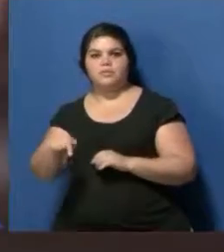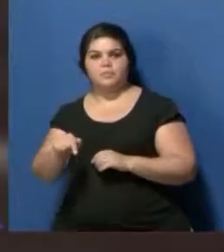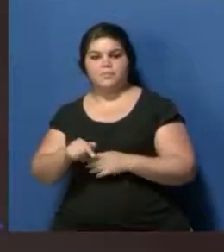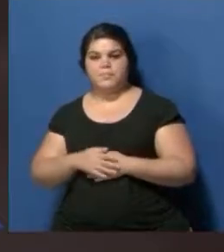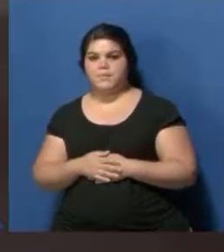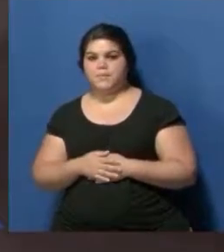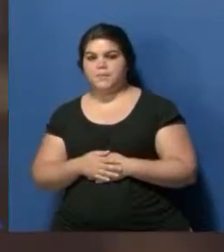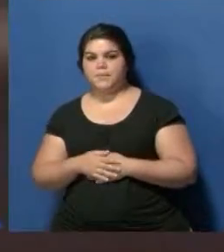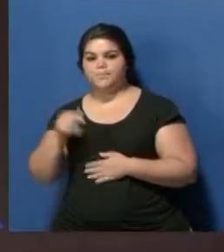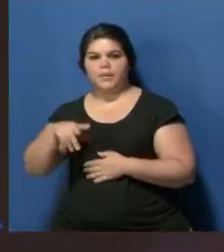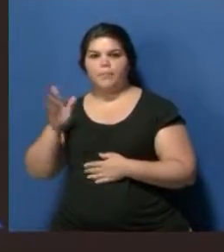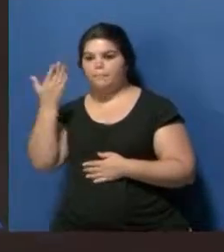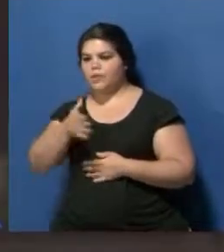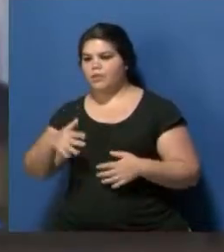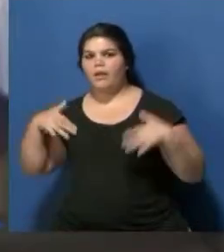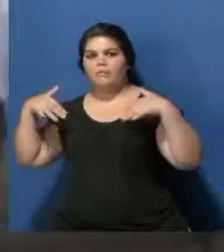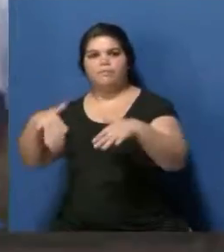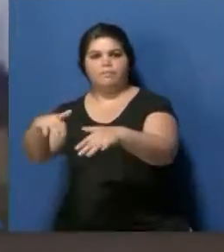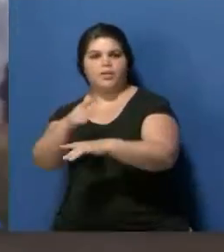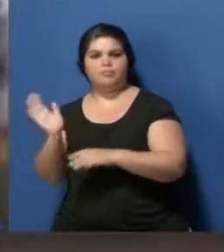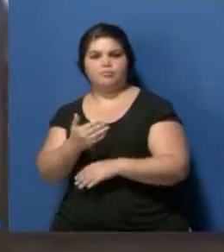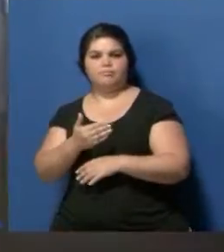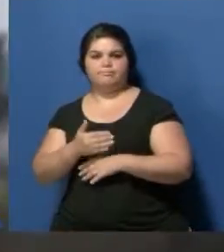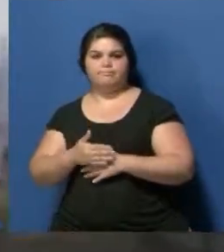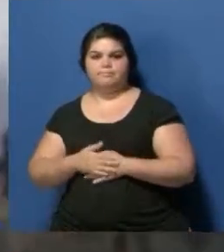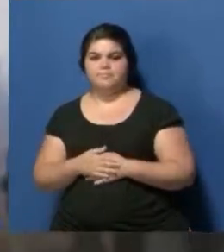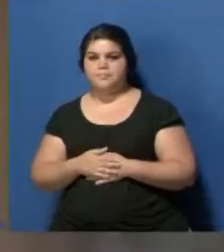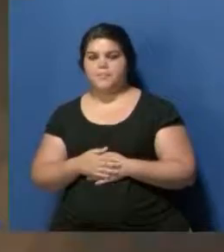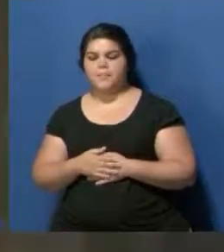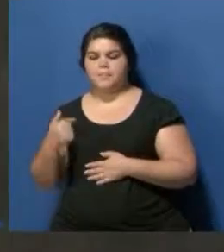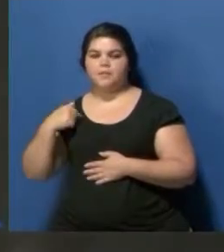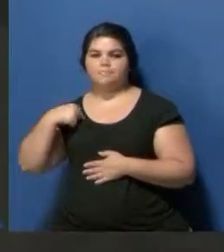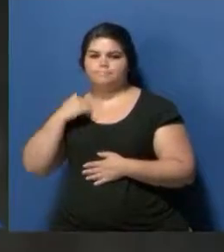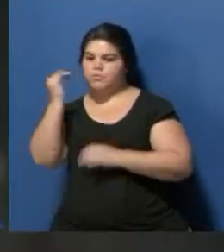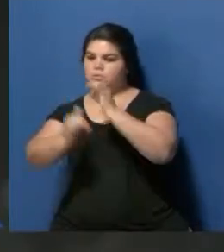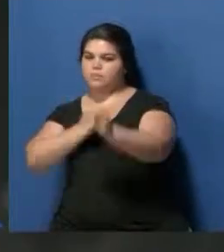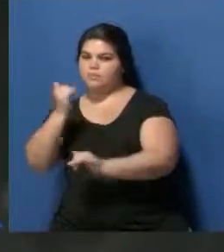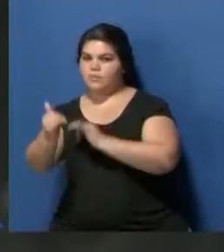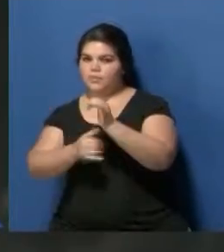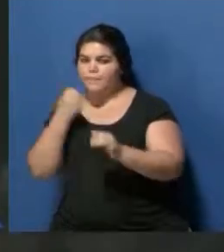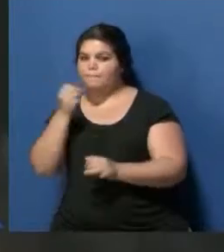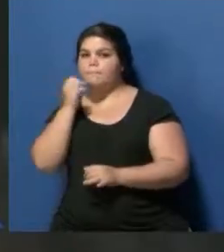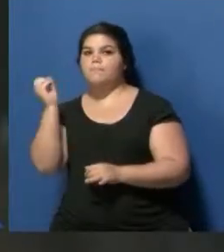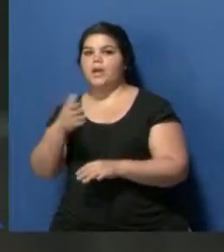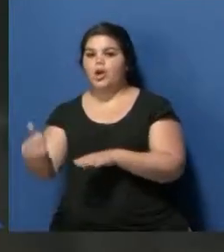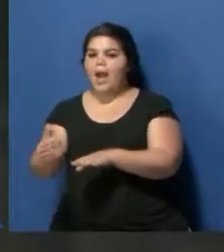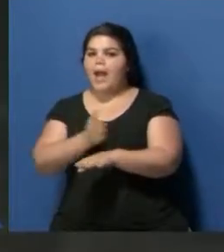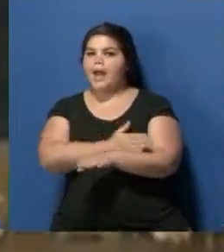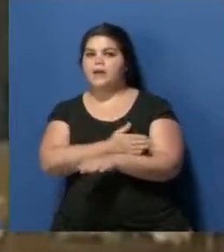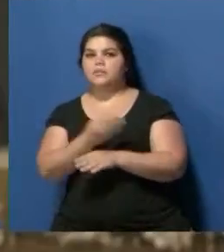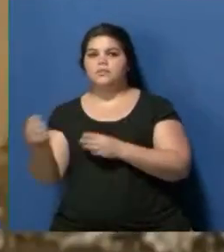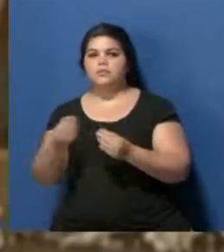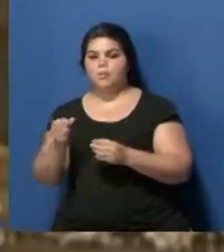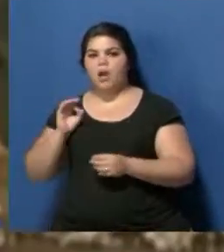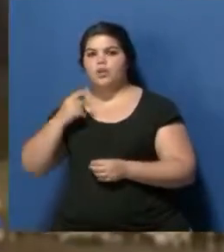golpe salió la gente. En realidad, yo diría que para entenderlo bien, vayamos sucintamente a pensar que en el